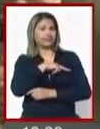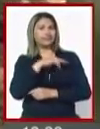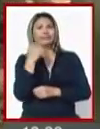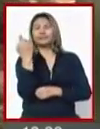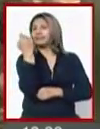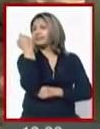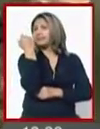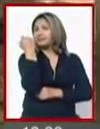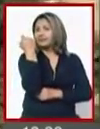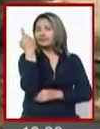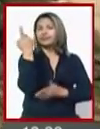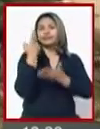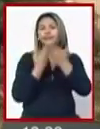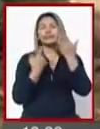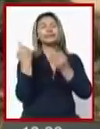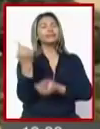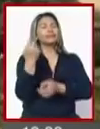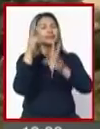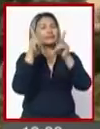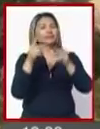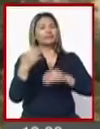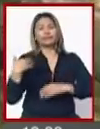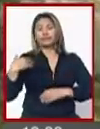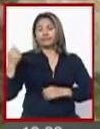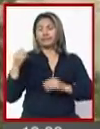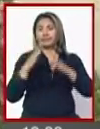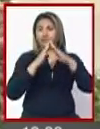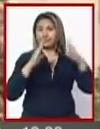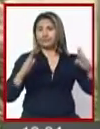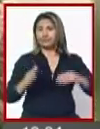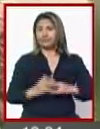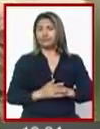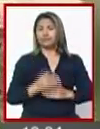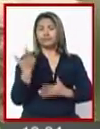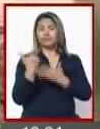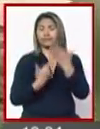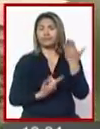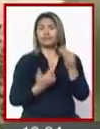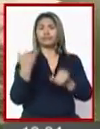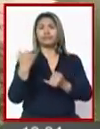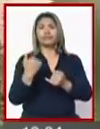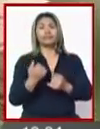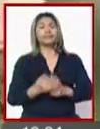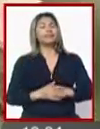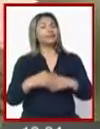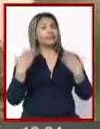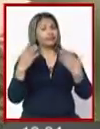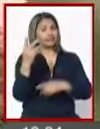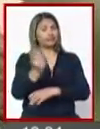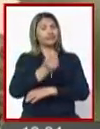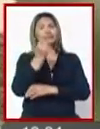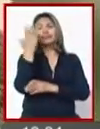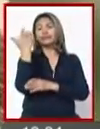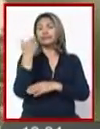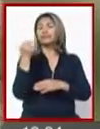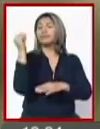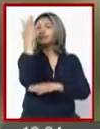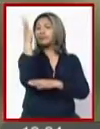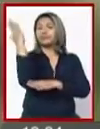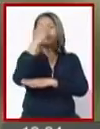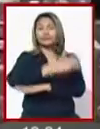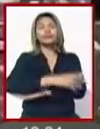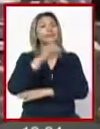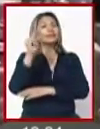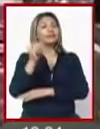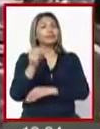en la cabeza que una persona, un propietario, digamos, que al final se salió con la suya, se puede decir, porque llegó a talar el árbol y